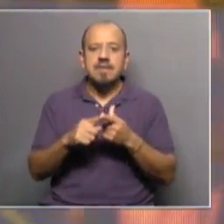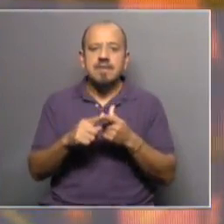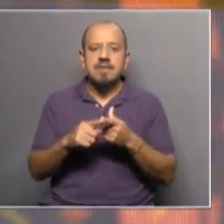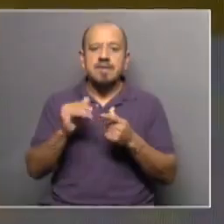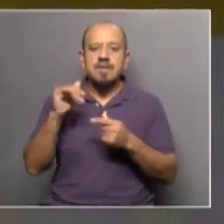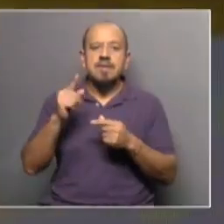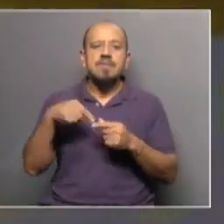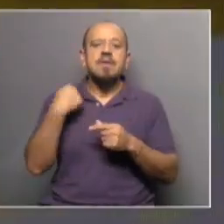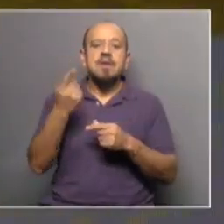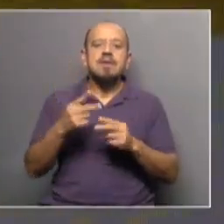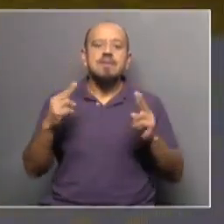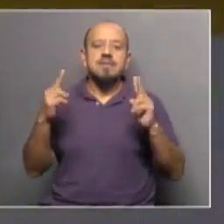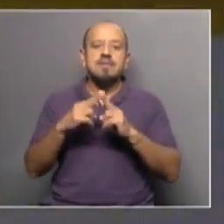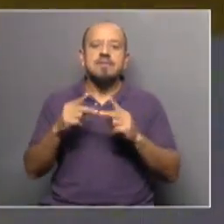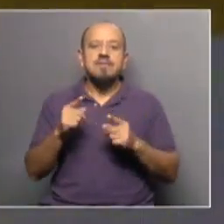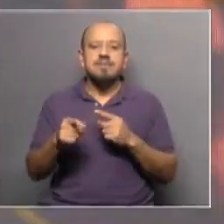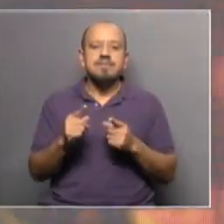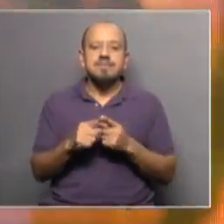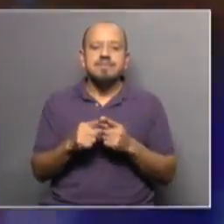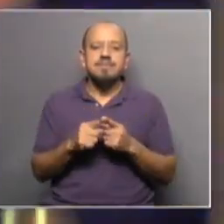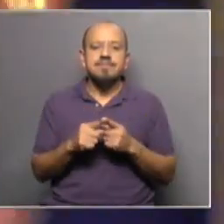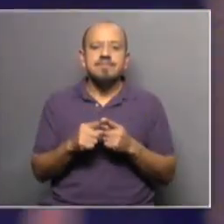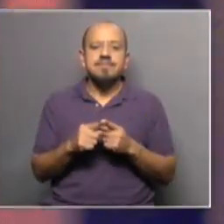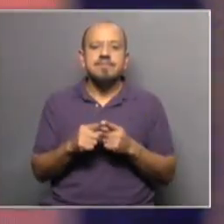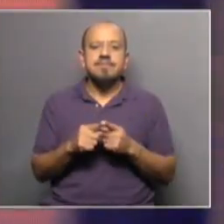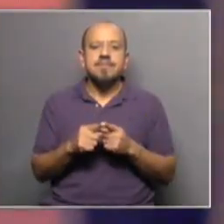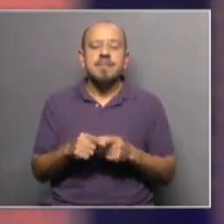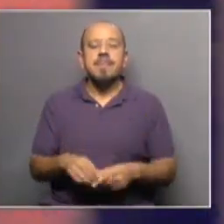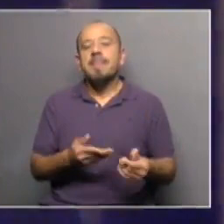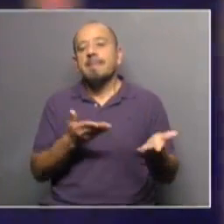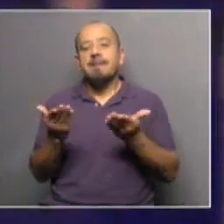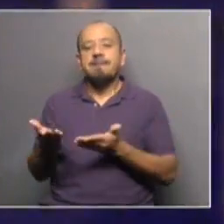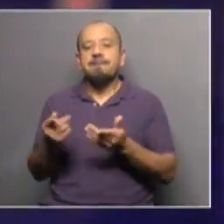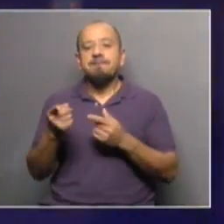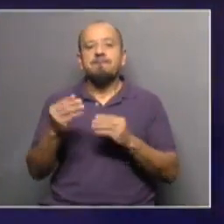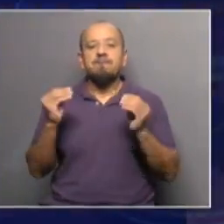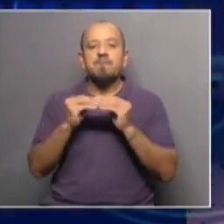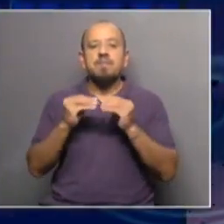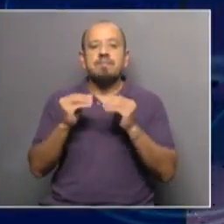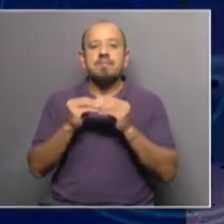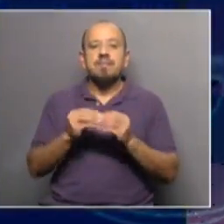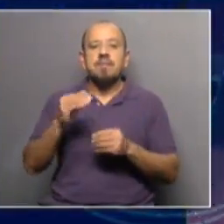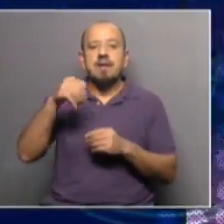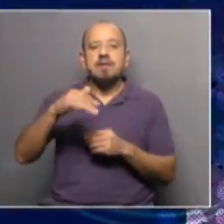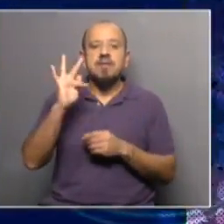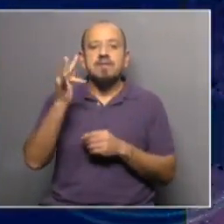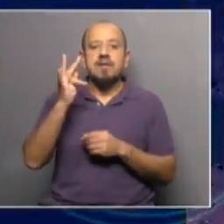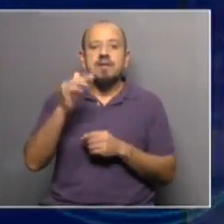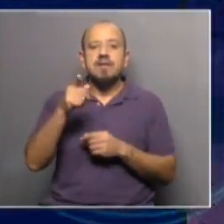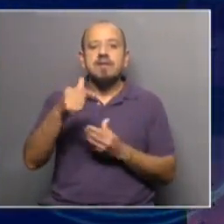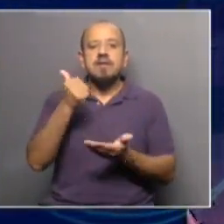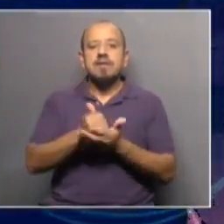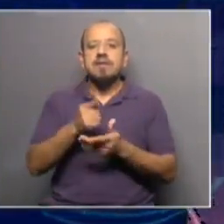hasta mañana. Mañana nos volvemos a ver. Con mucho gusto. Y a vos te despido y le doy la bienvenida a nuestro compañero Marcelo Fernández, que nos va a